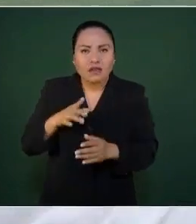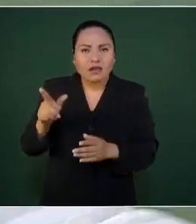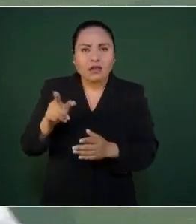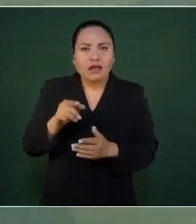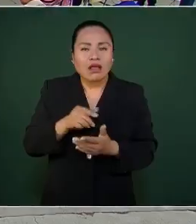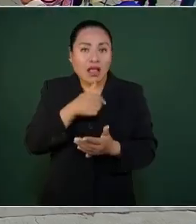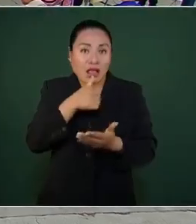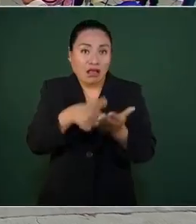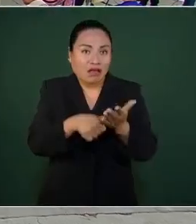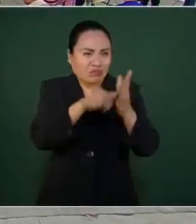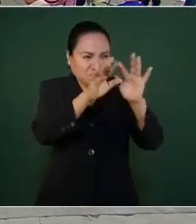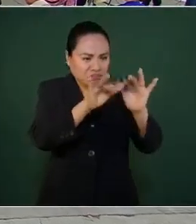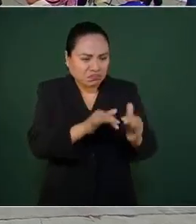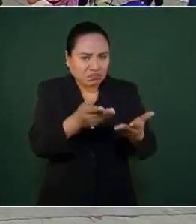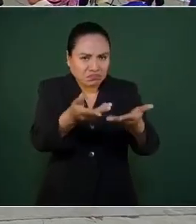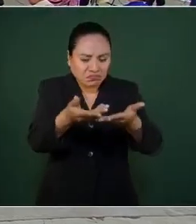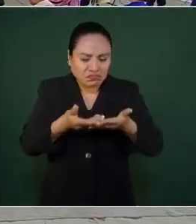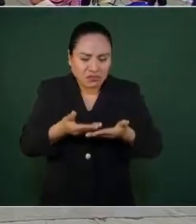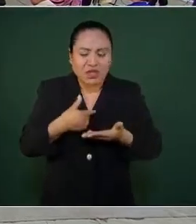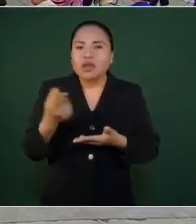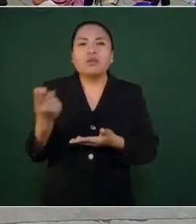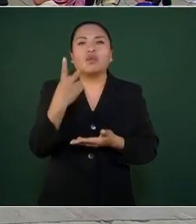oponiéndose,